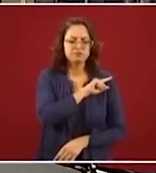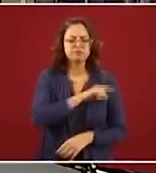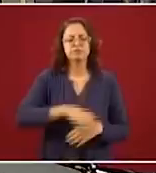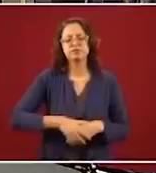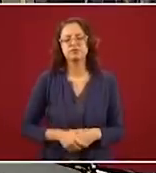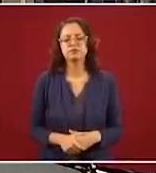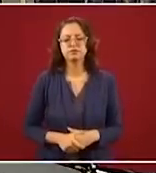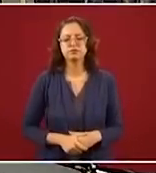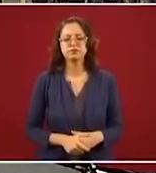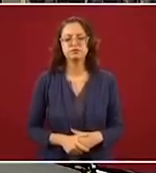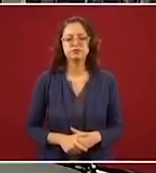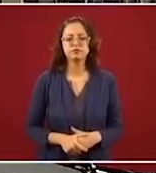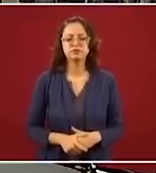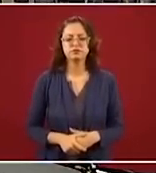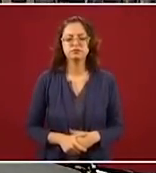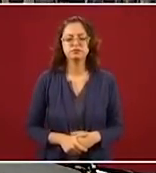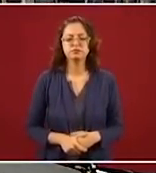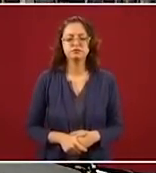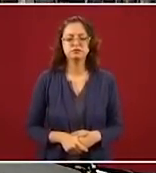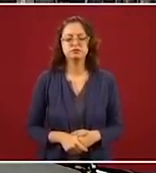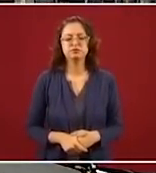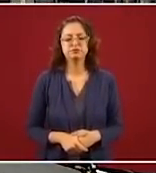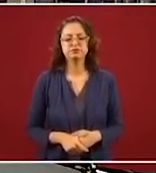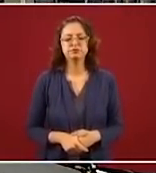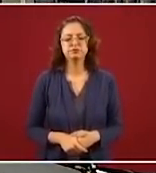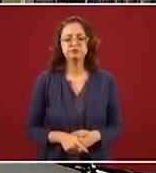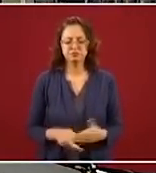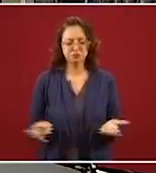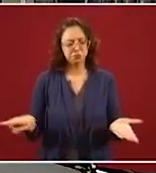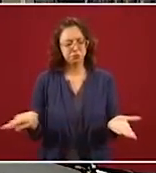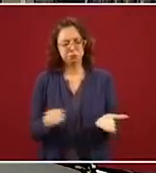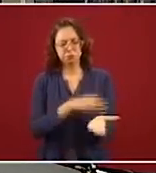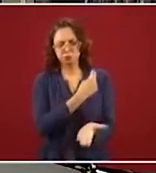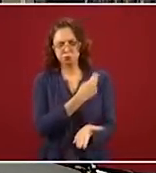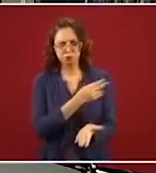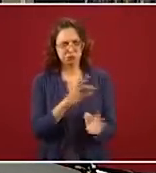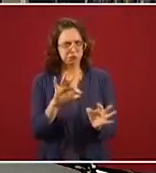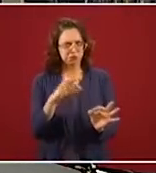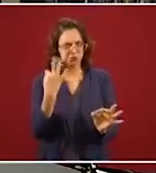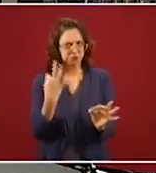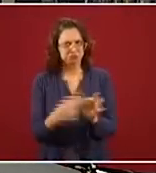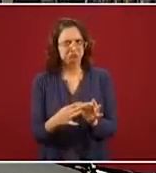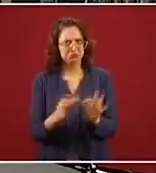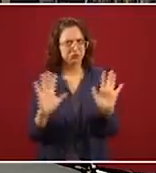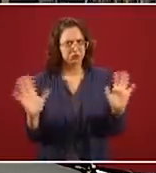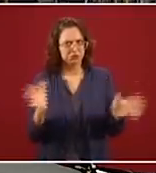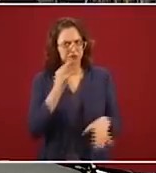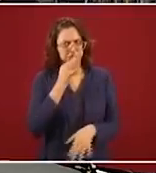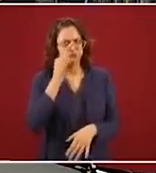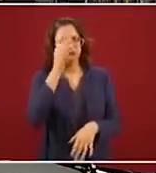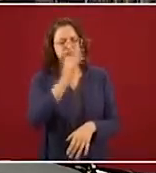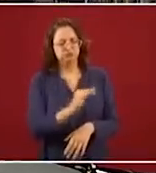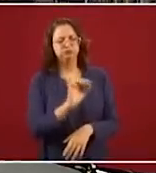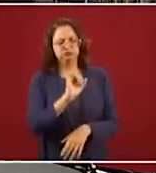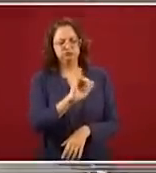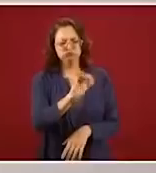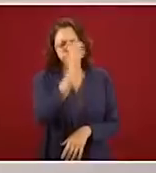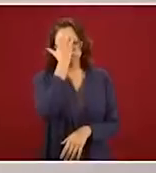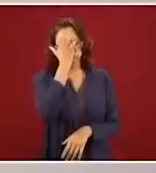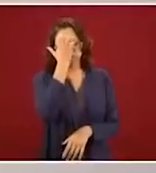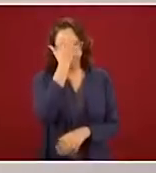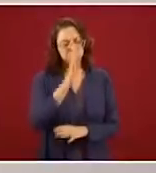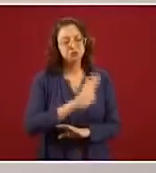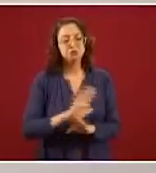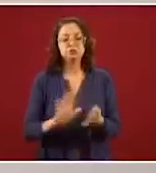Sí. Y firma su manifestación y se